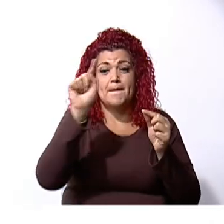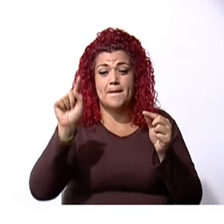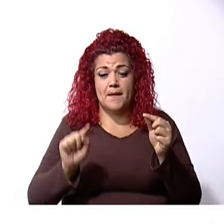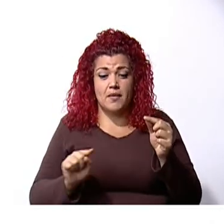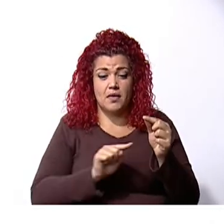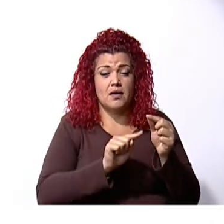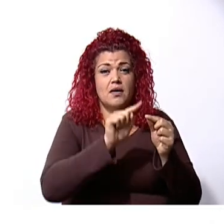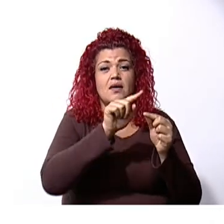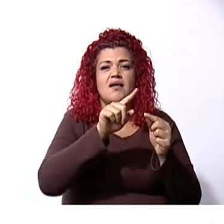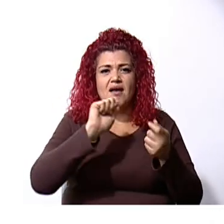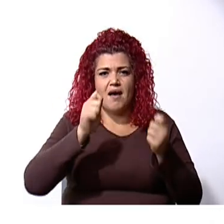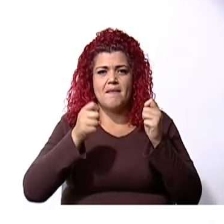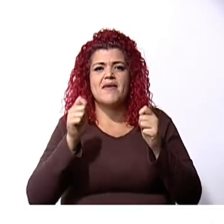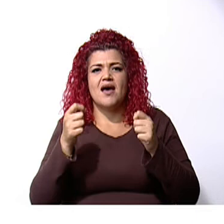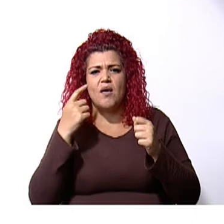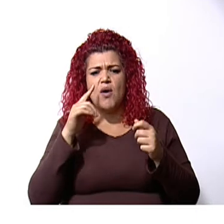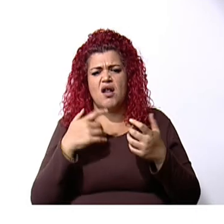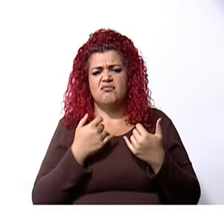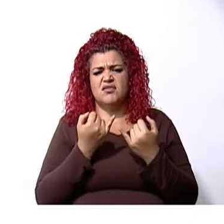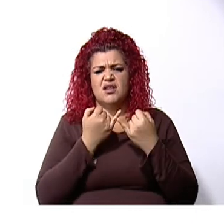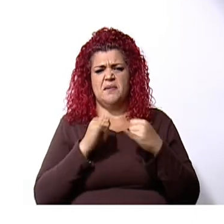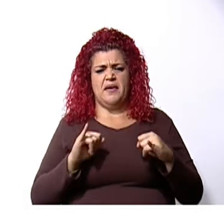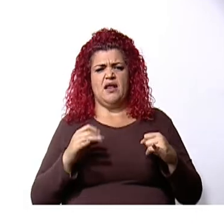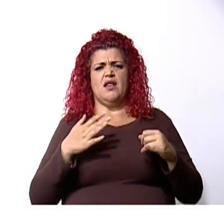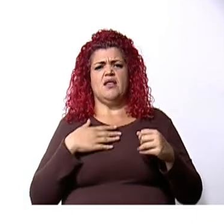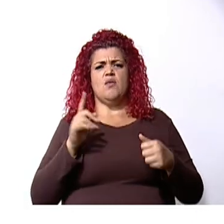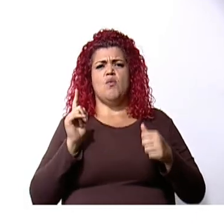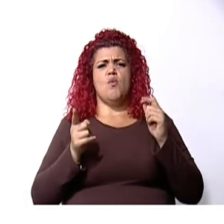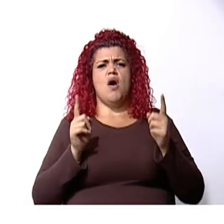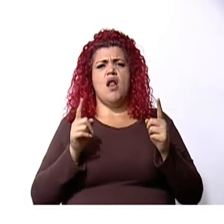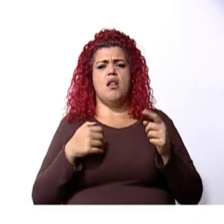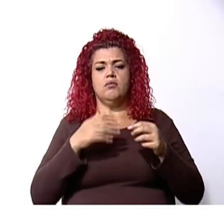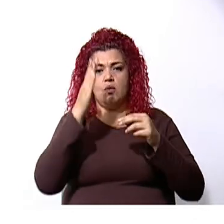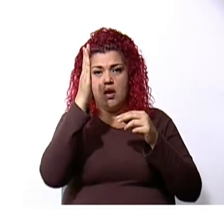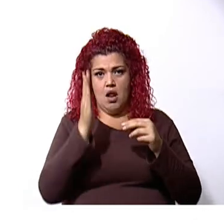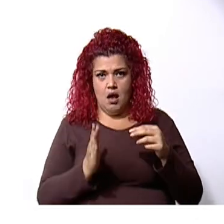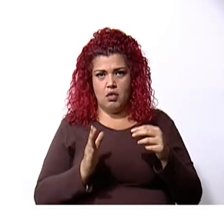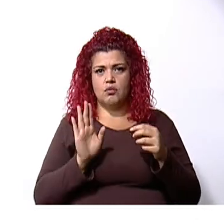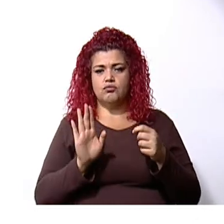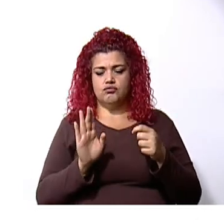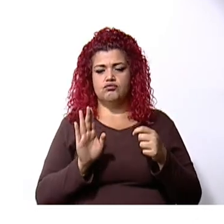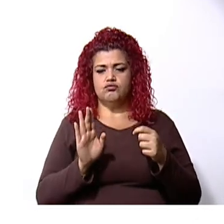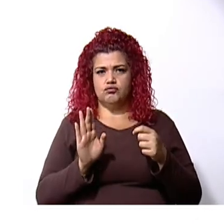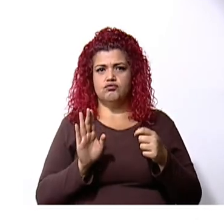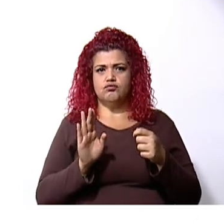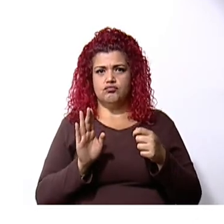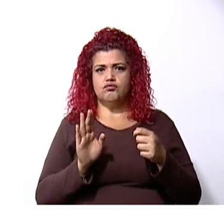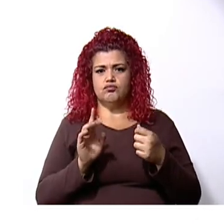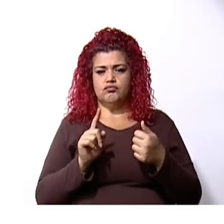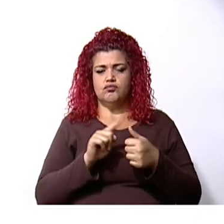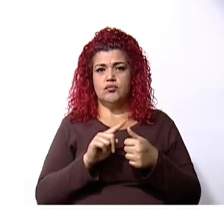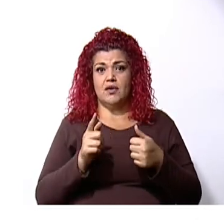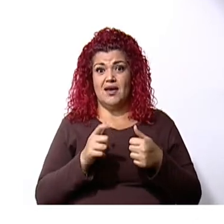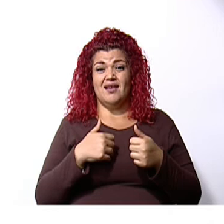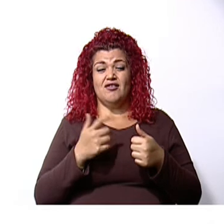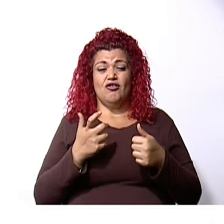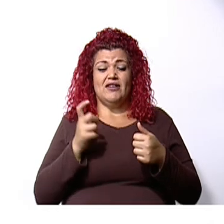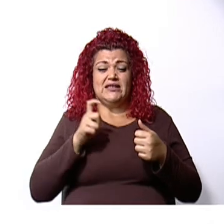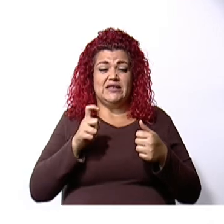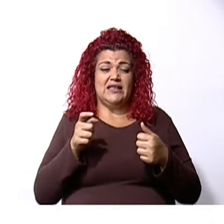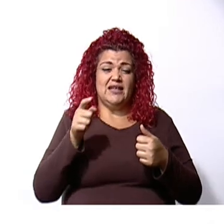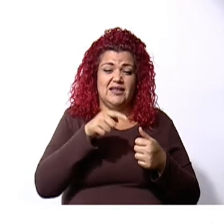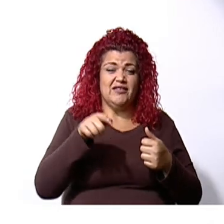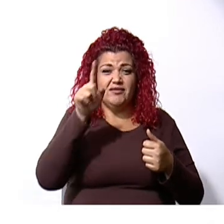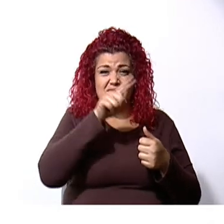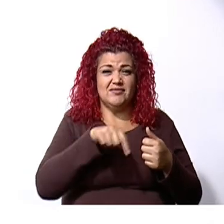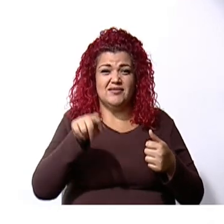independiente? Correcto, la independiente sería el lado, ¿verdad? Y la dependiente, el